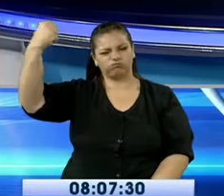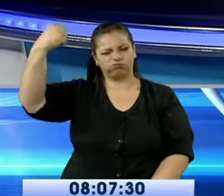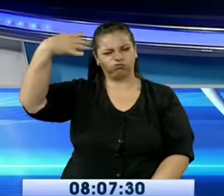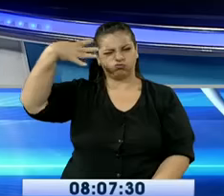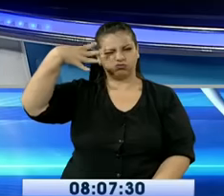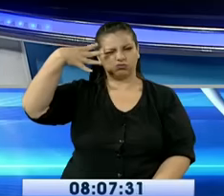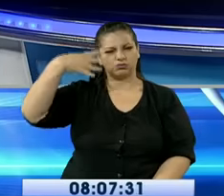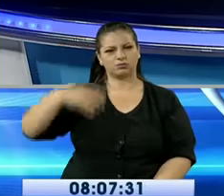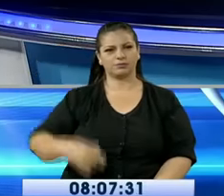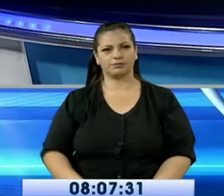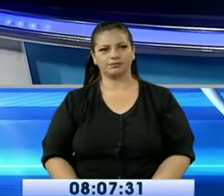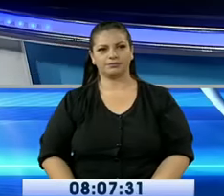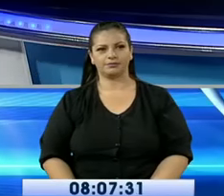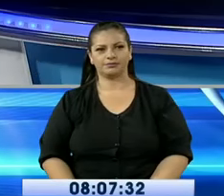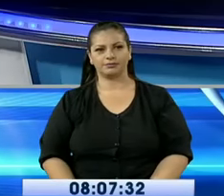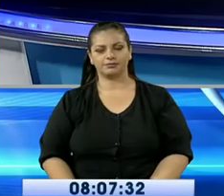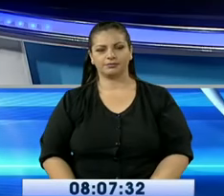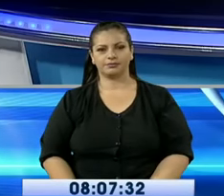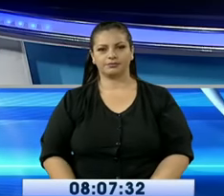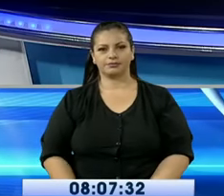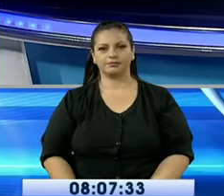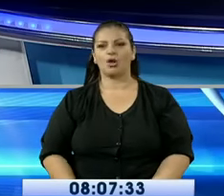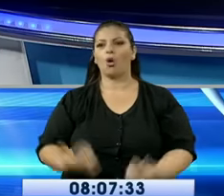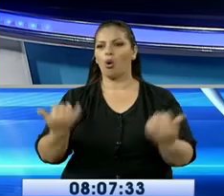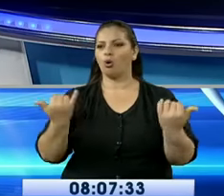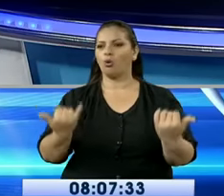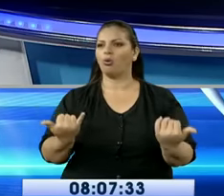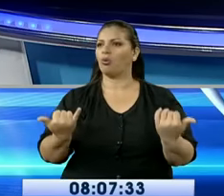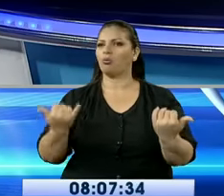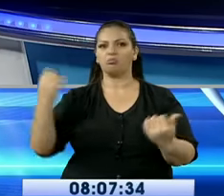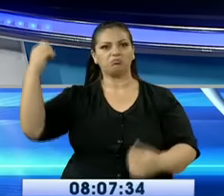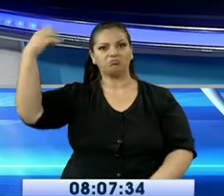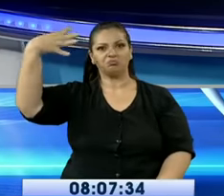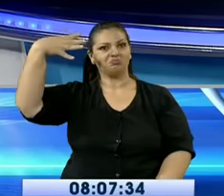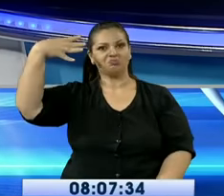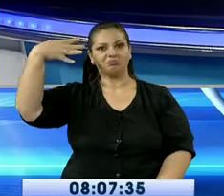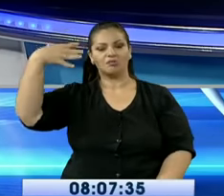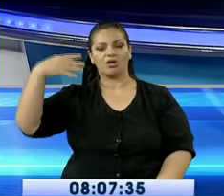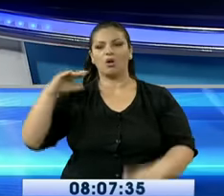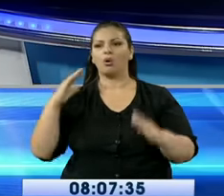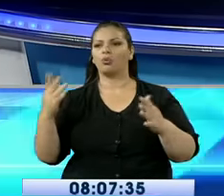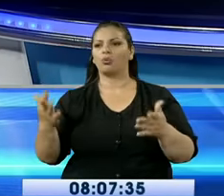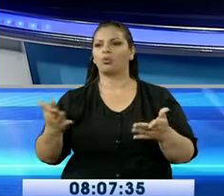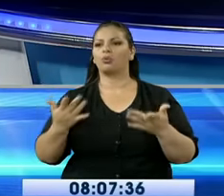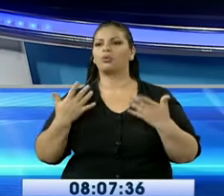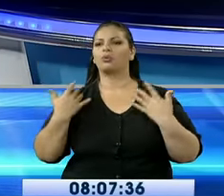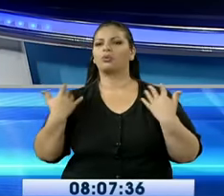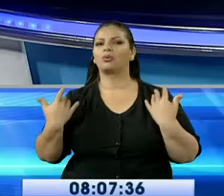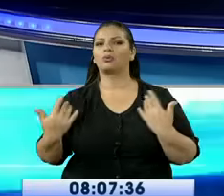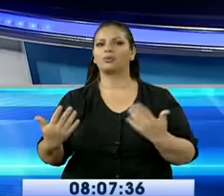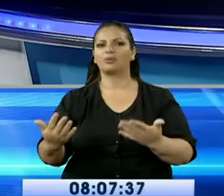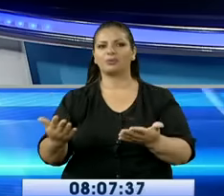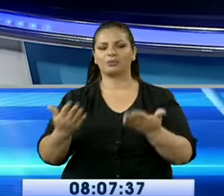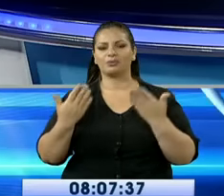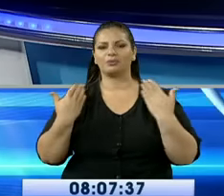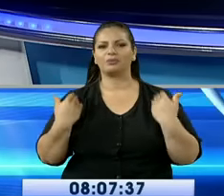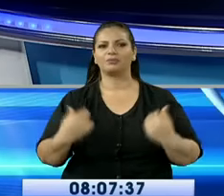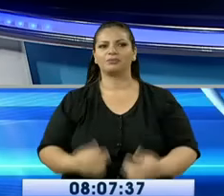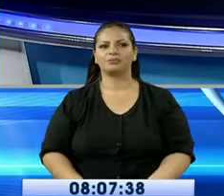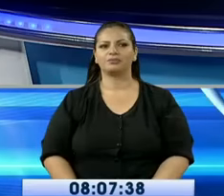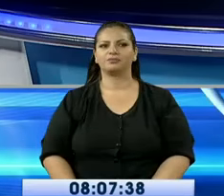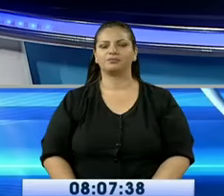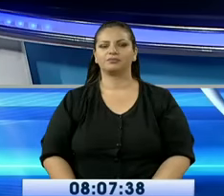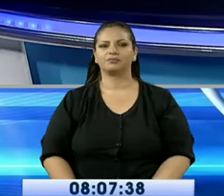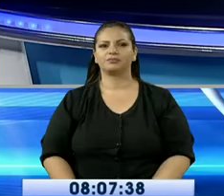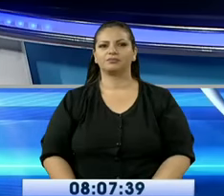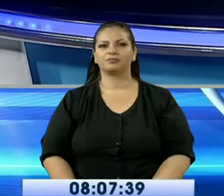también. Estaba terrible, terrible estos días. Hoy por lo menos parece que vamos a descansar un poco. Ojalá. Sí, hoy está fresco. Pero ¿cómo está?